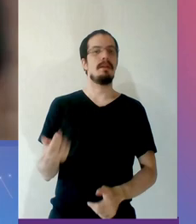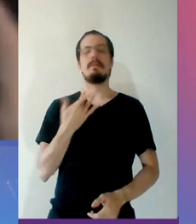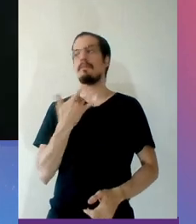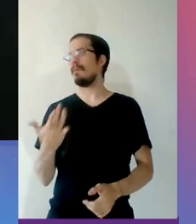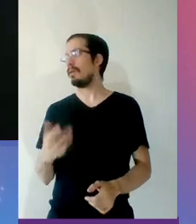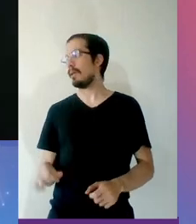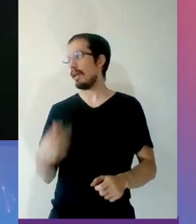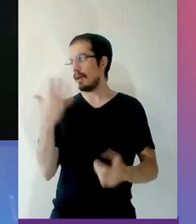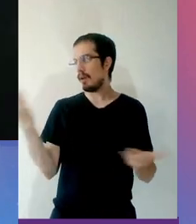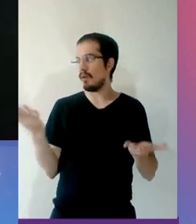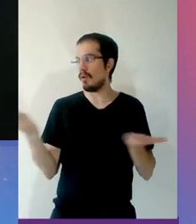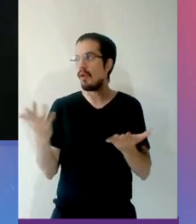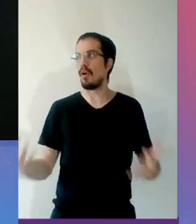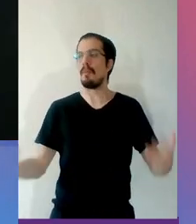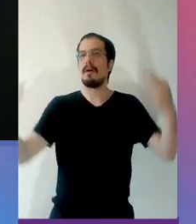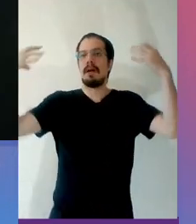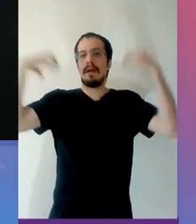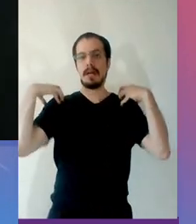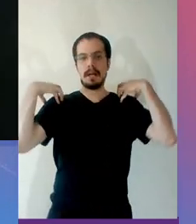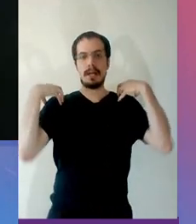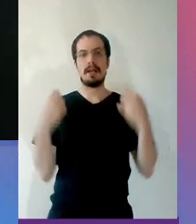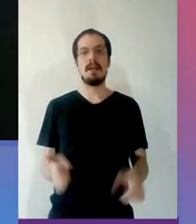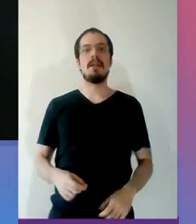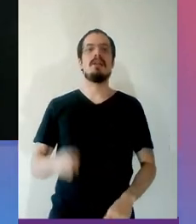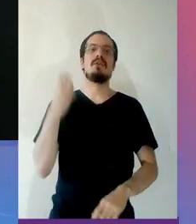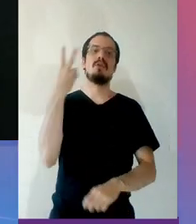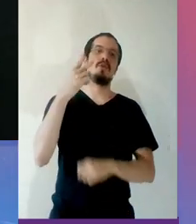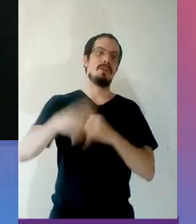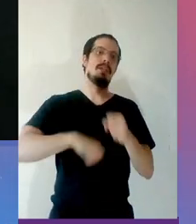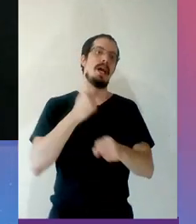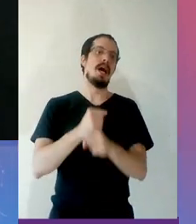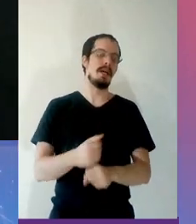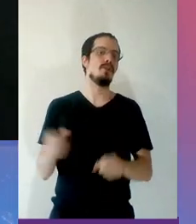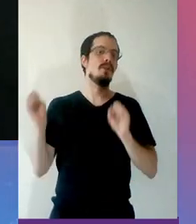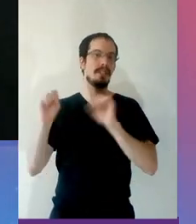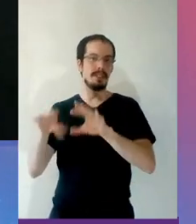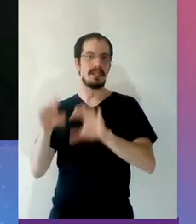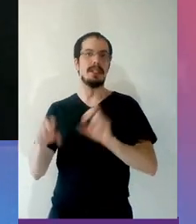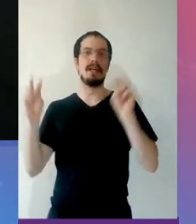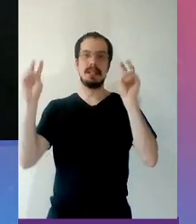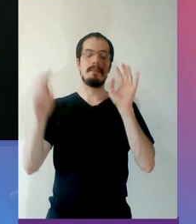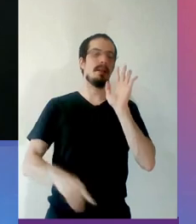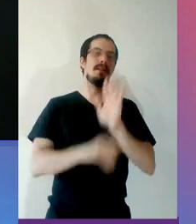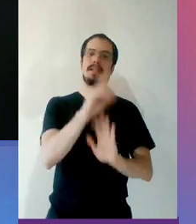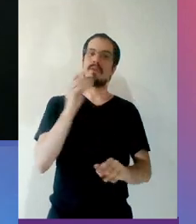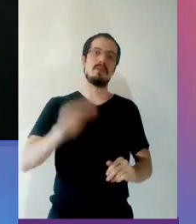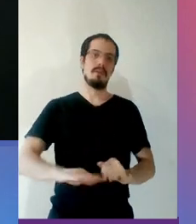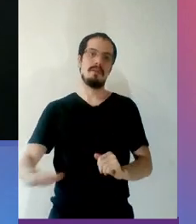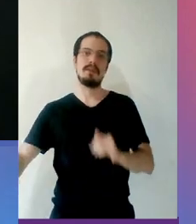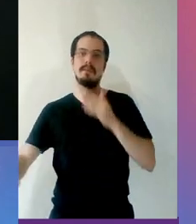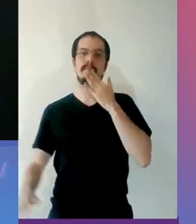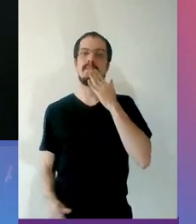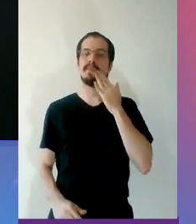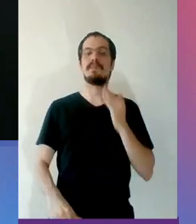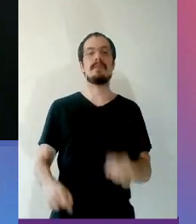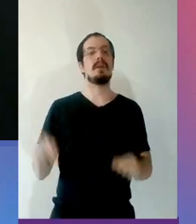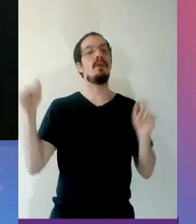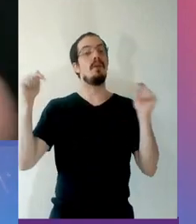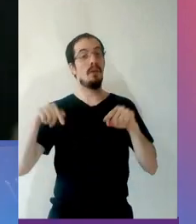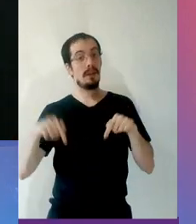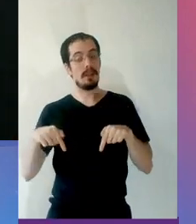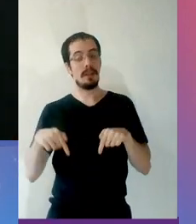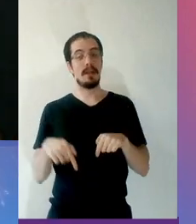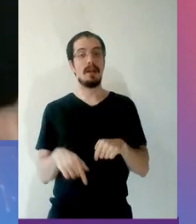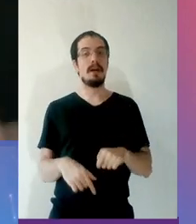de 2 años. Y lo que decía muy bien Verónica, lo que hoy día uno deje de hacer en